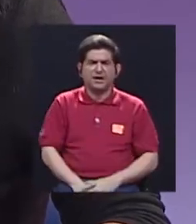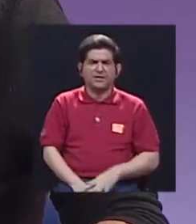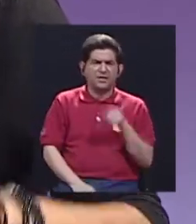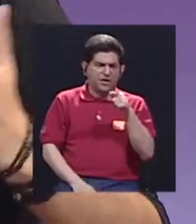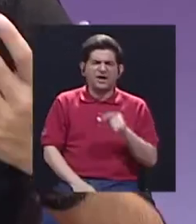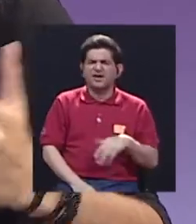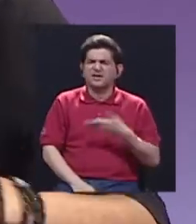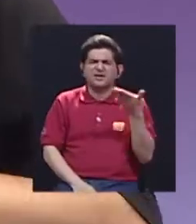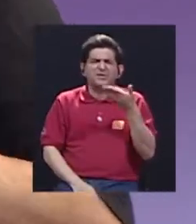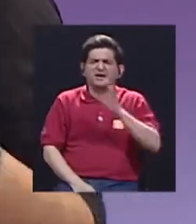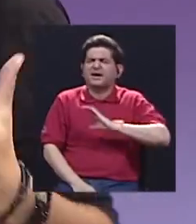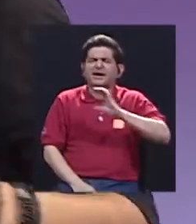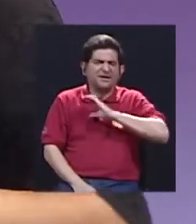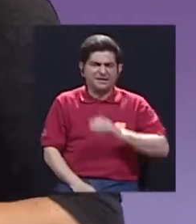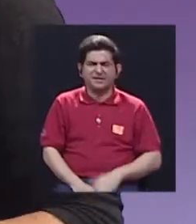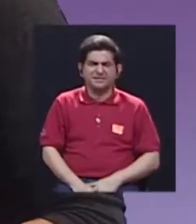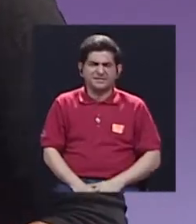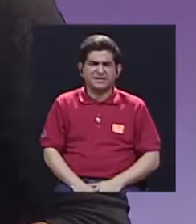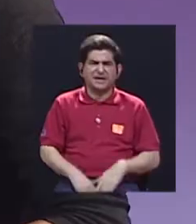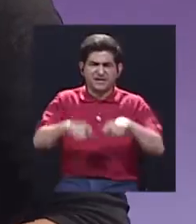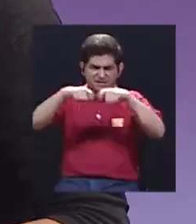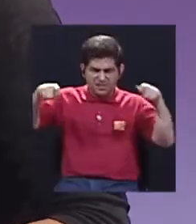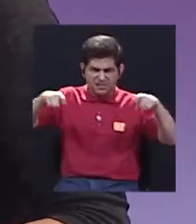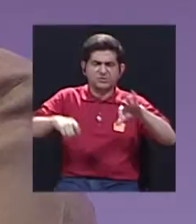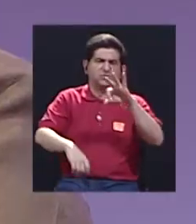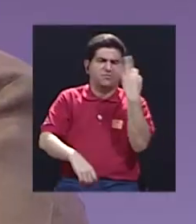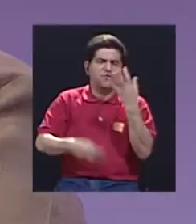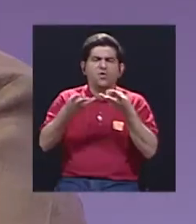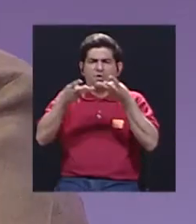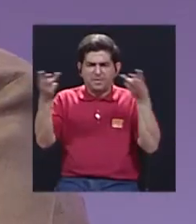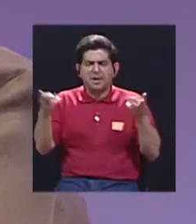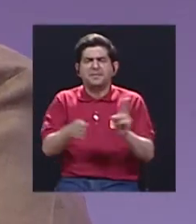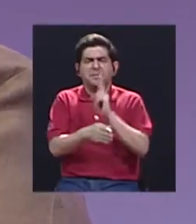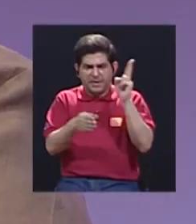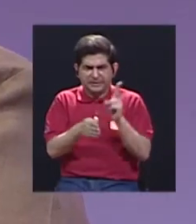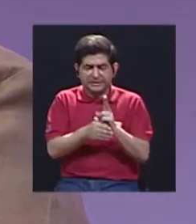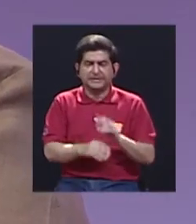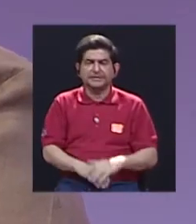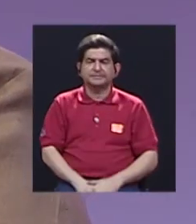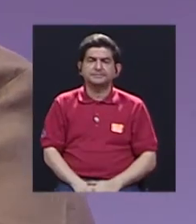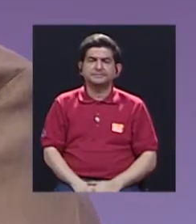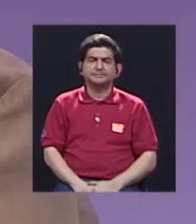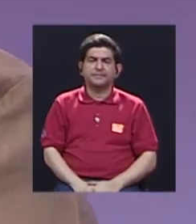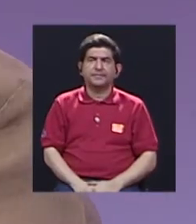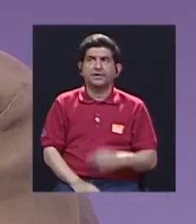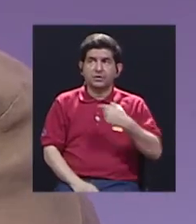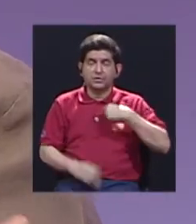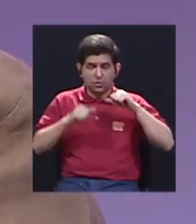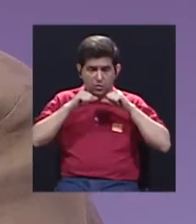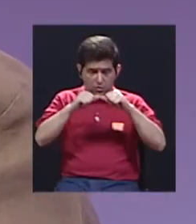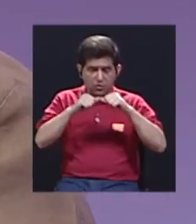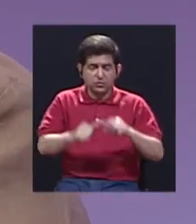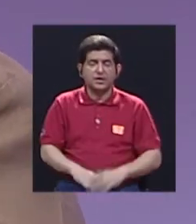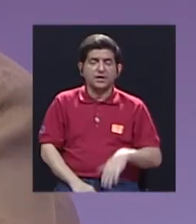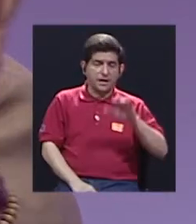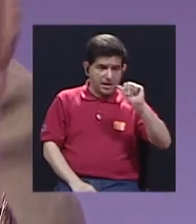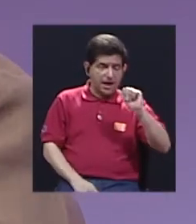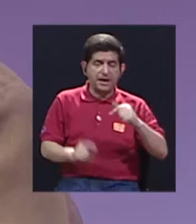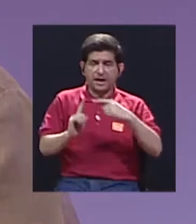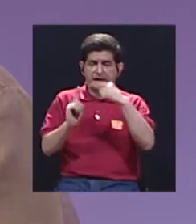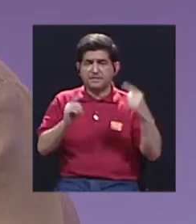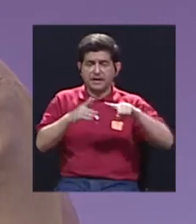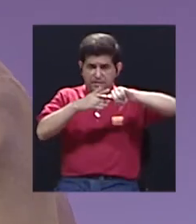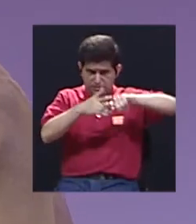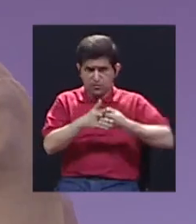esa obra, es decir, el tamaño, la forma, los materiales utilizados. Sí, he seguido a Alejandra desde el principio, como te contaba